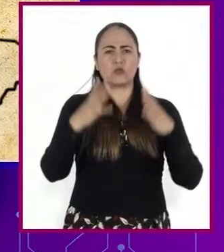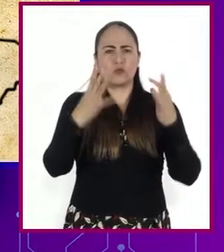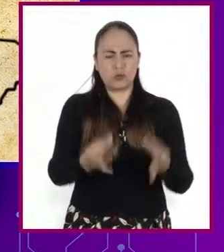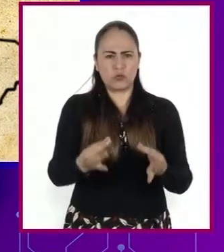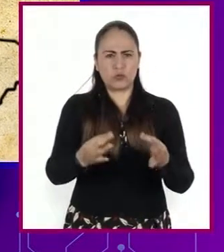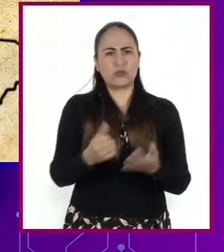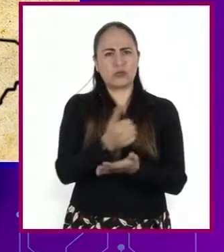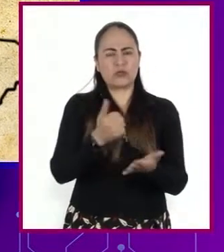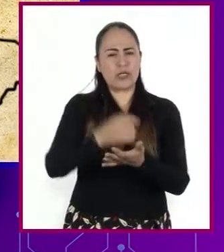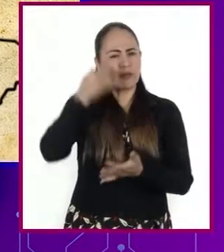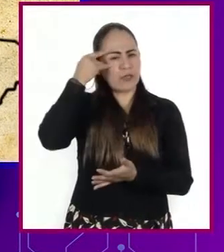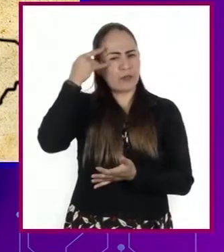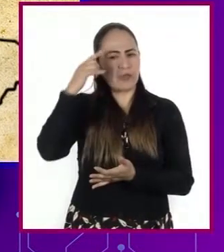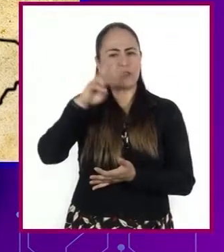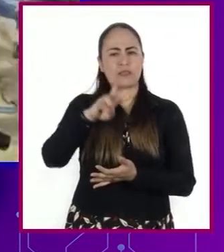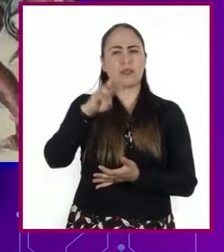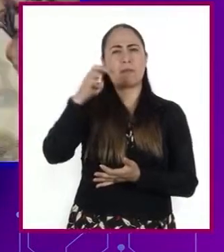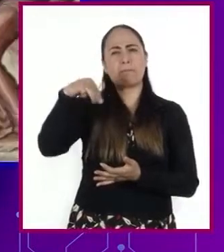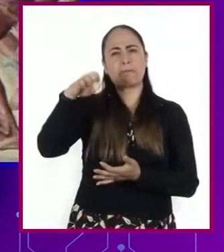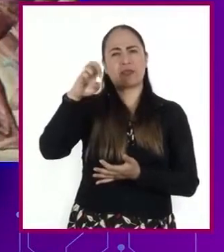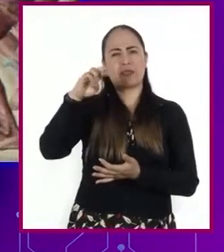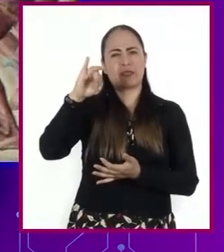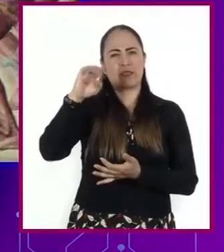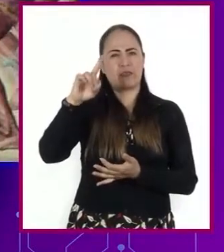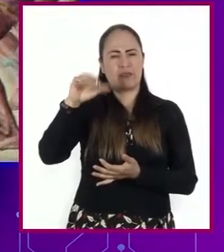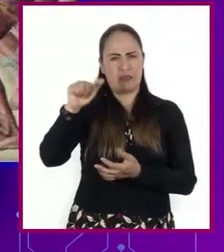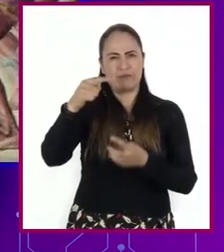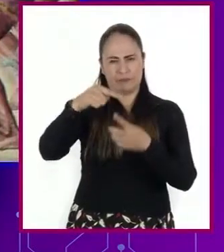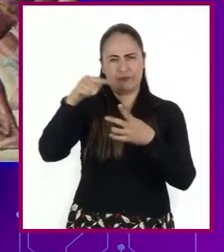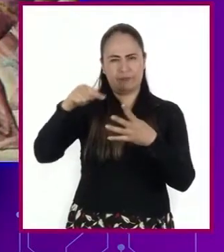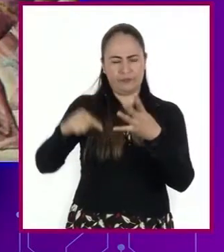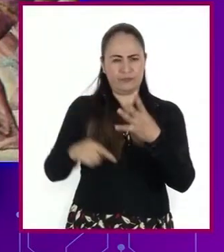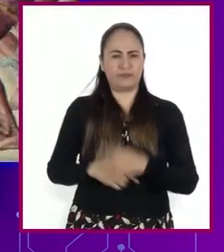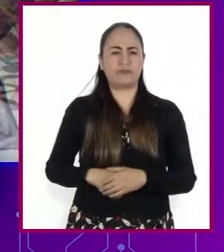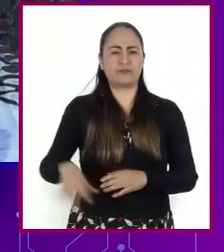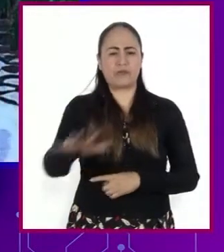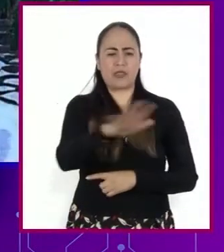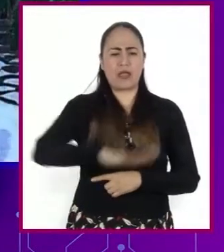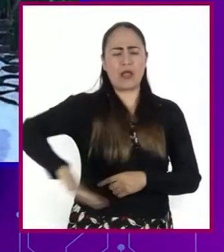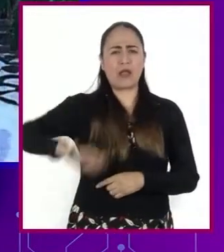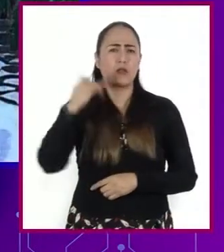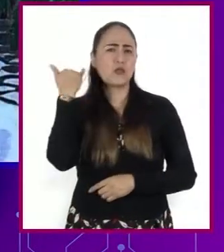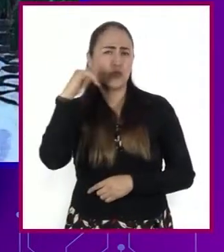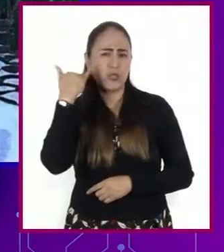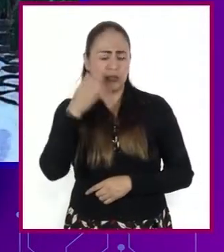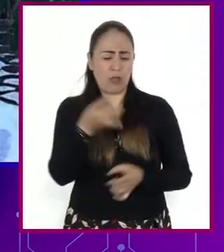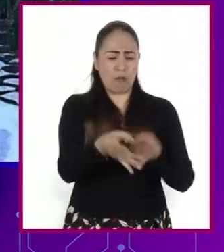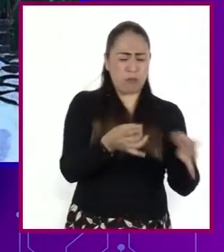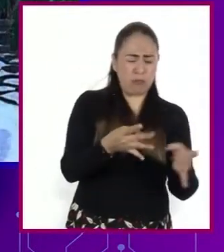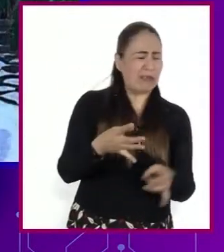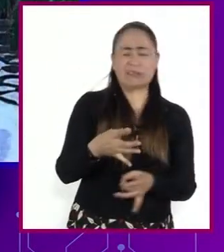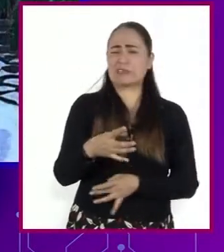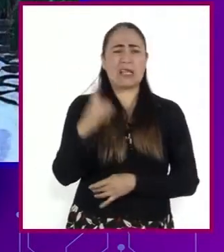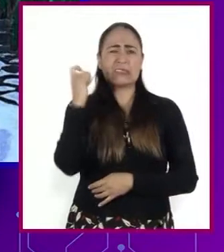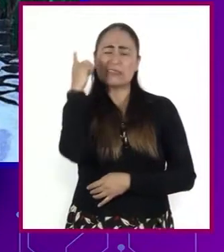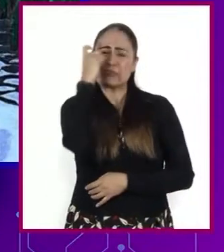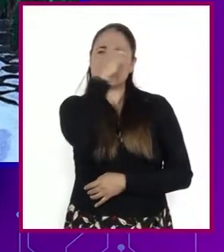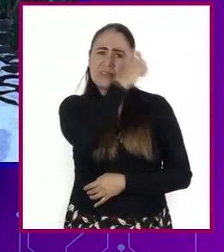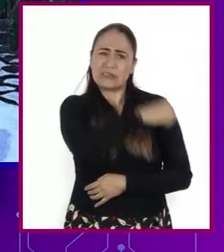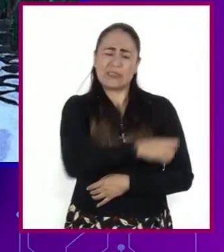como marqués del Valle de Oaxaca. Zona Maya. De 1529 a